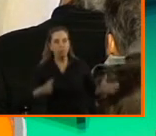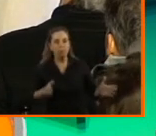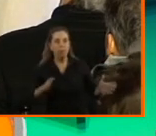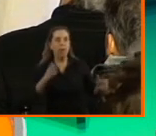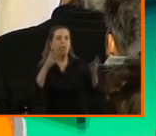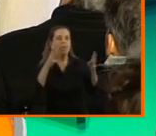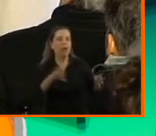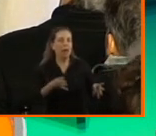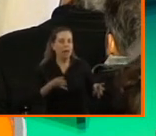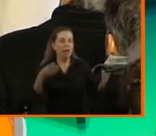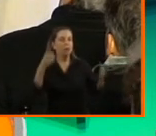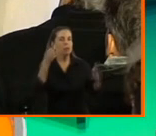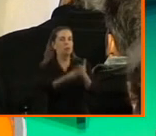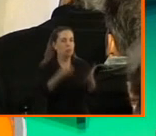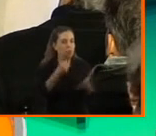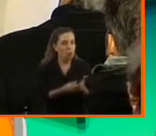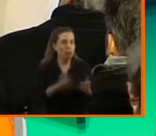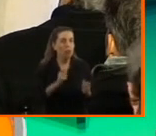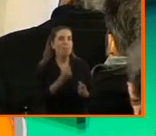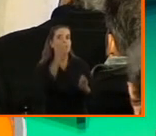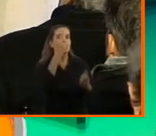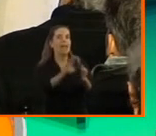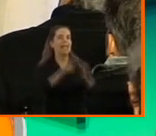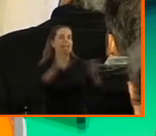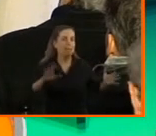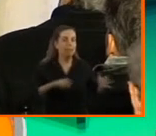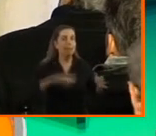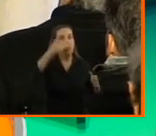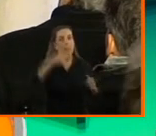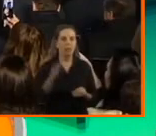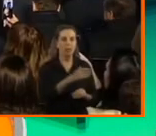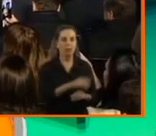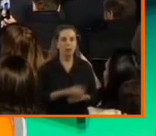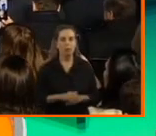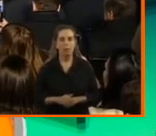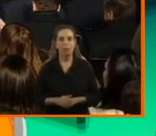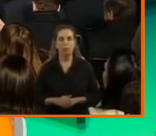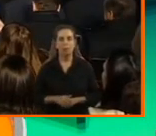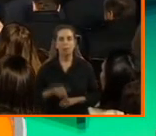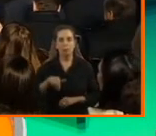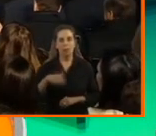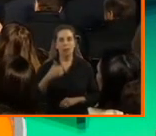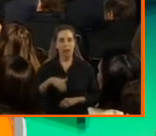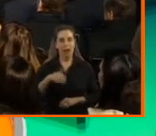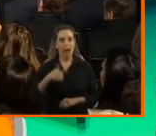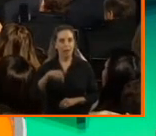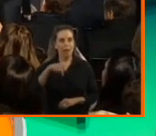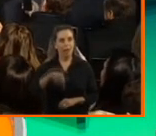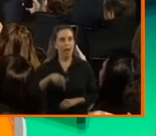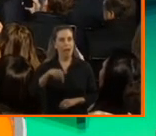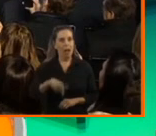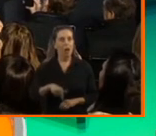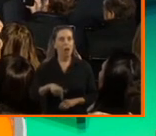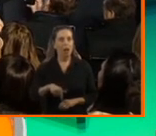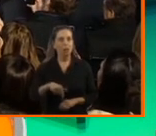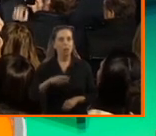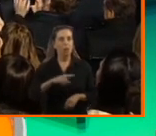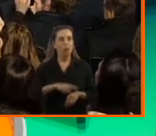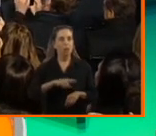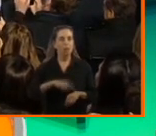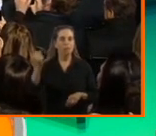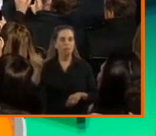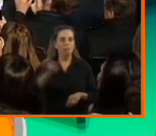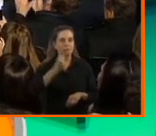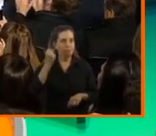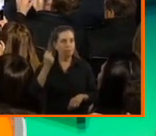elección presidencial, con la consolidación de un modelo de enfrentamiento, no de unidad, por más que se haga esta significación del pacto, y donde